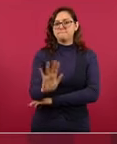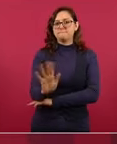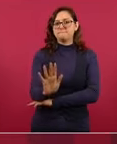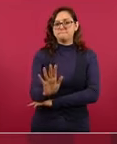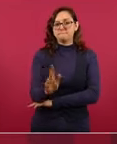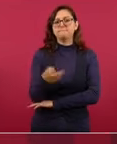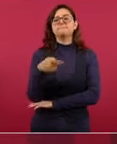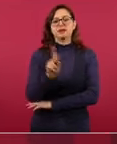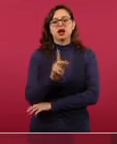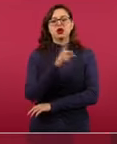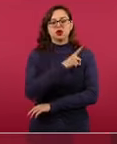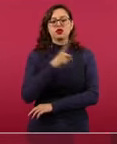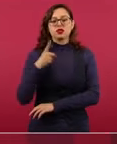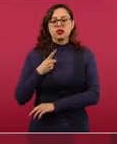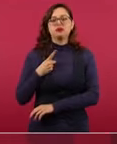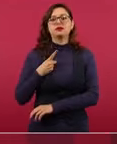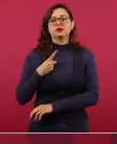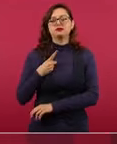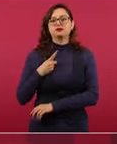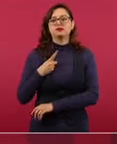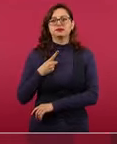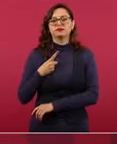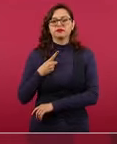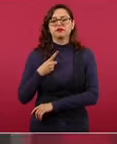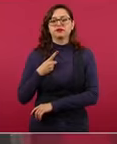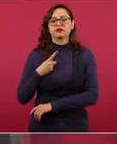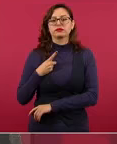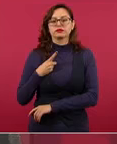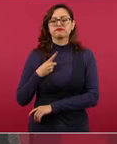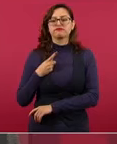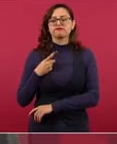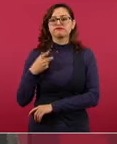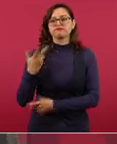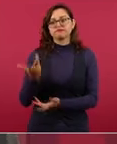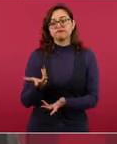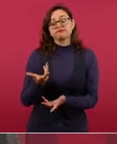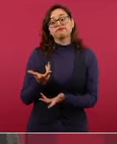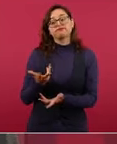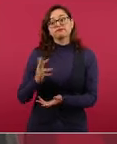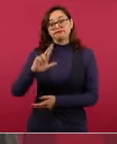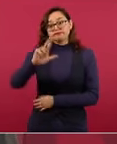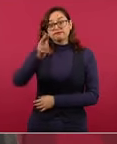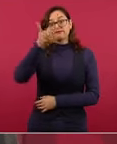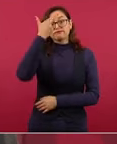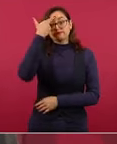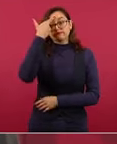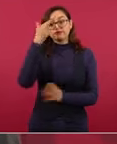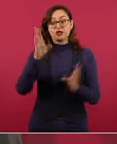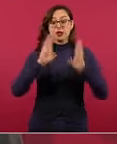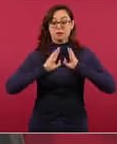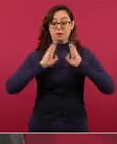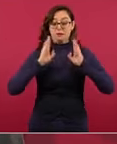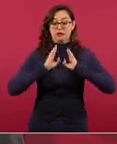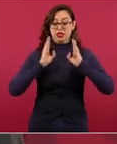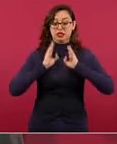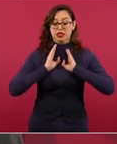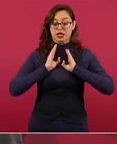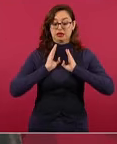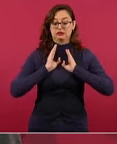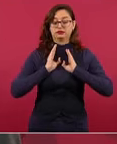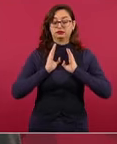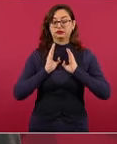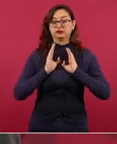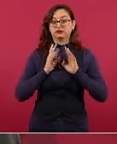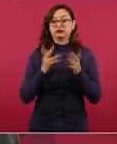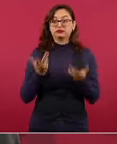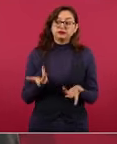tomar en cuenta de qué los militares actuaban por órdenes de civiles